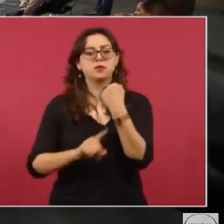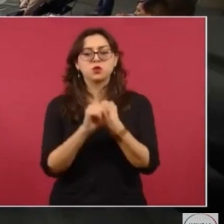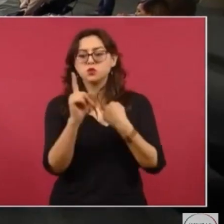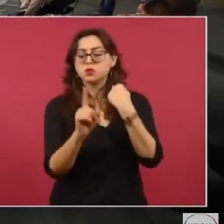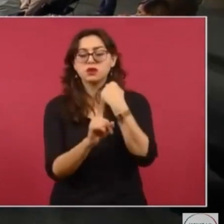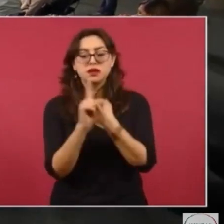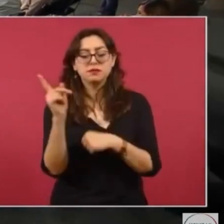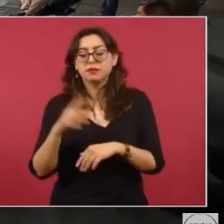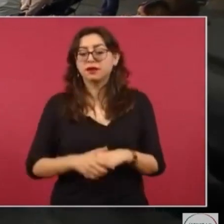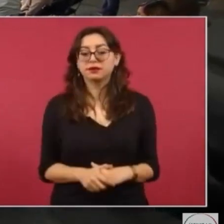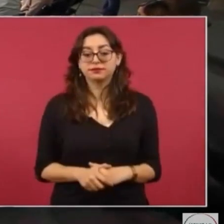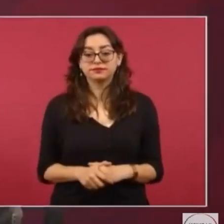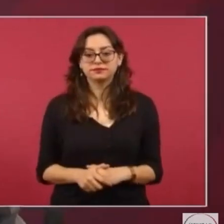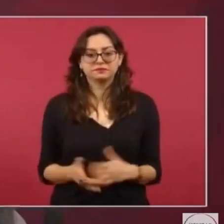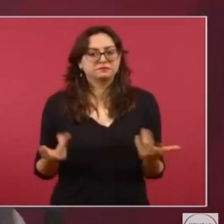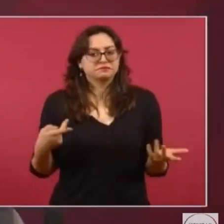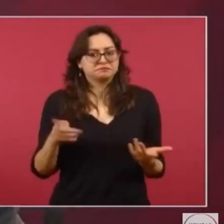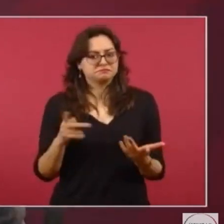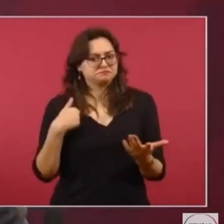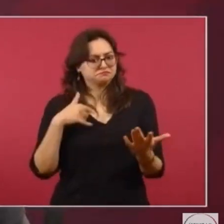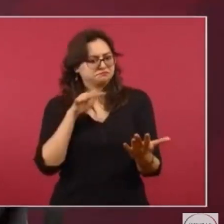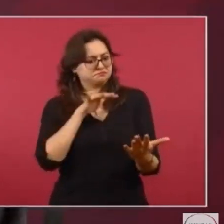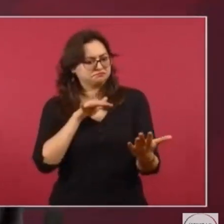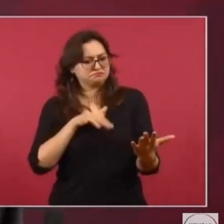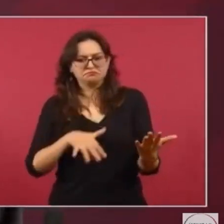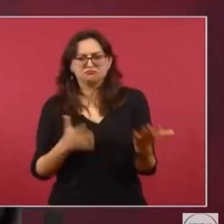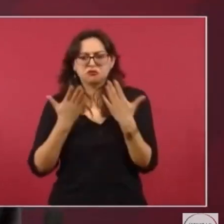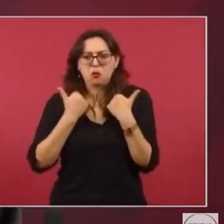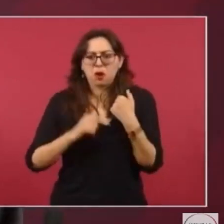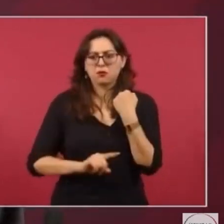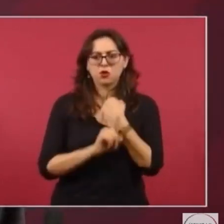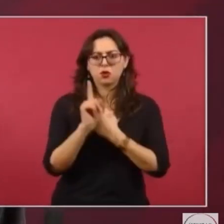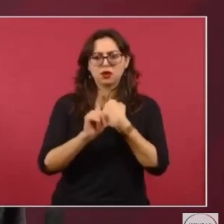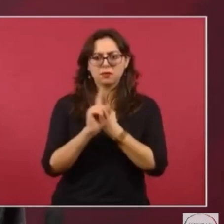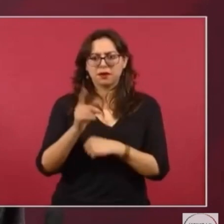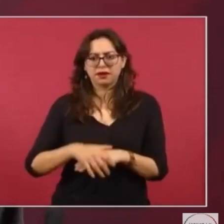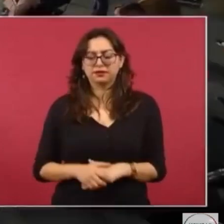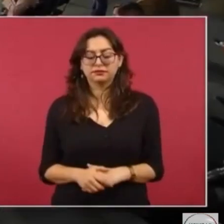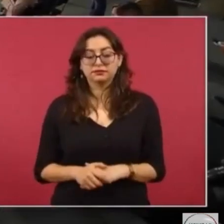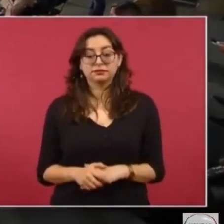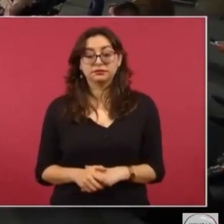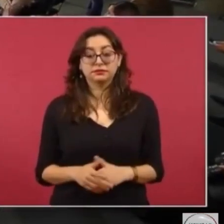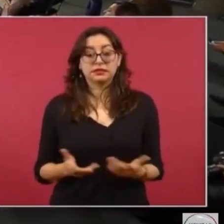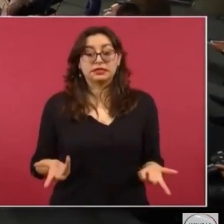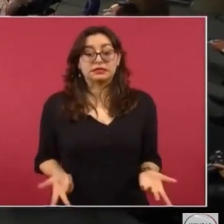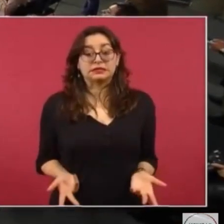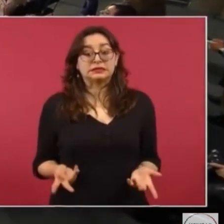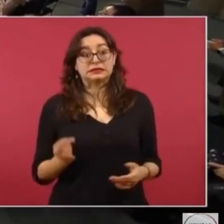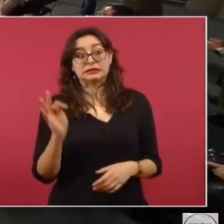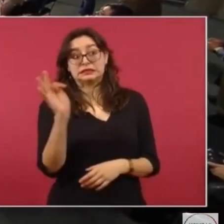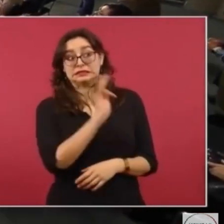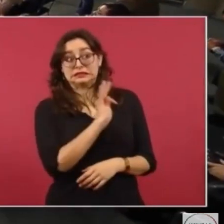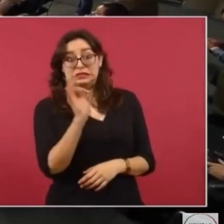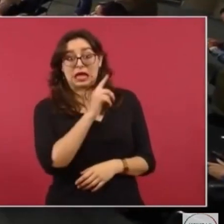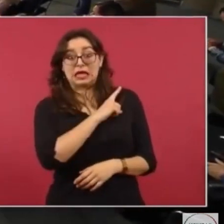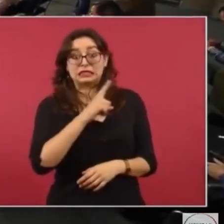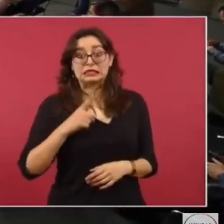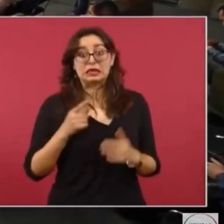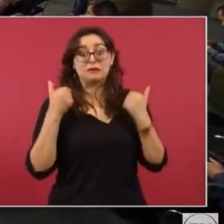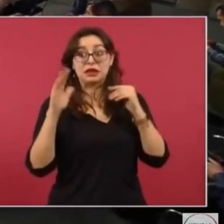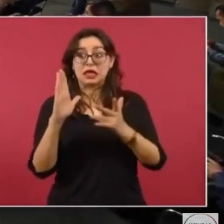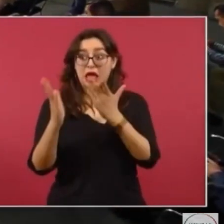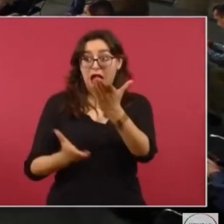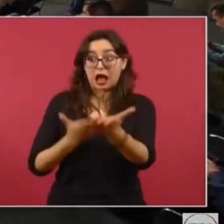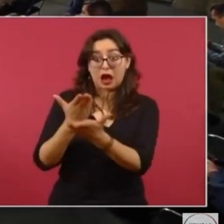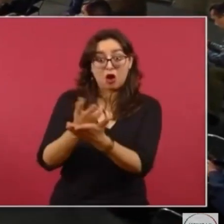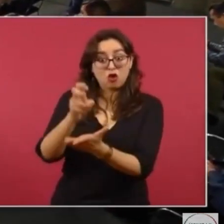Nosotros consideramos que no afecta. O sea, ¿tendría que enviar una contrarreforma legislativa? No,